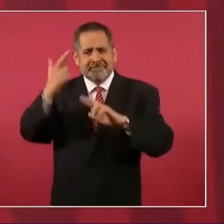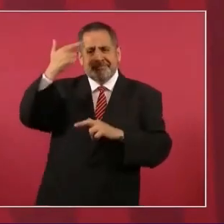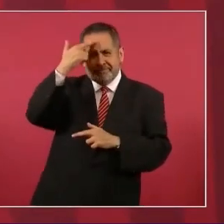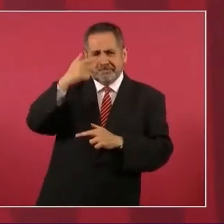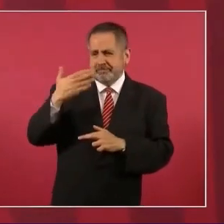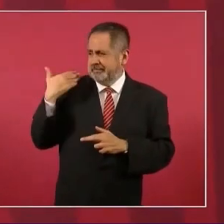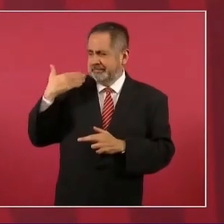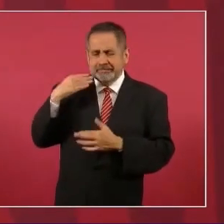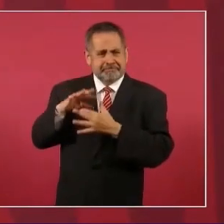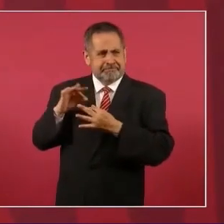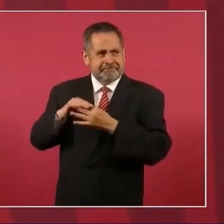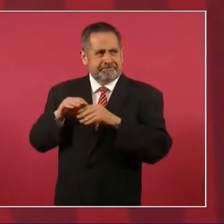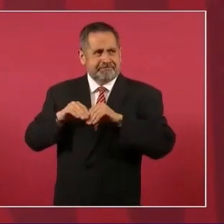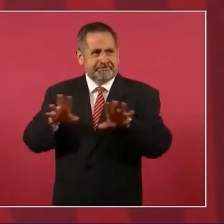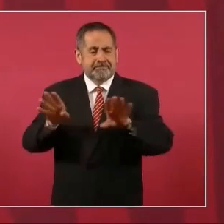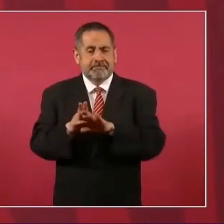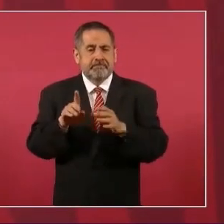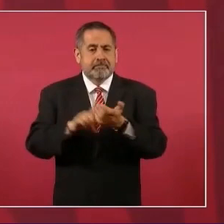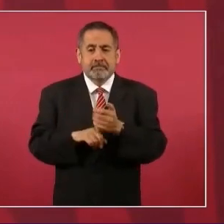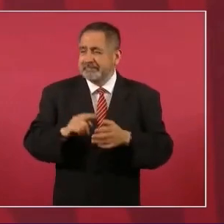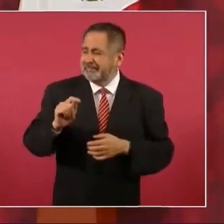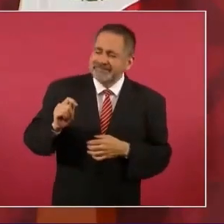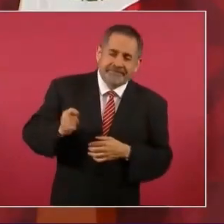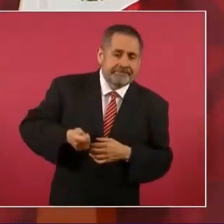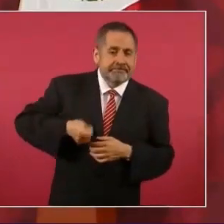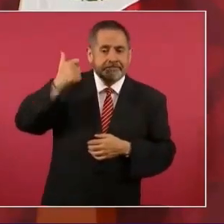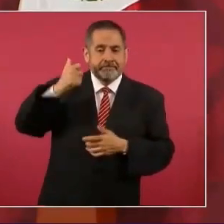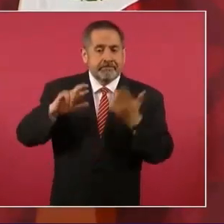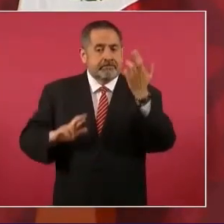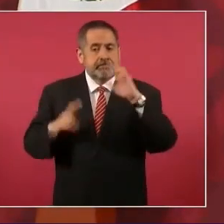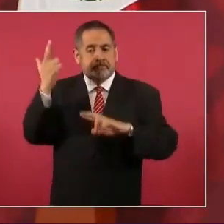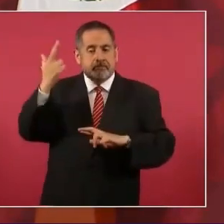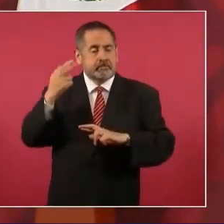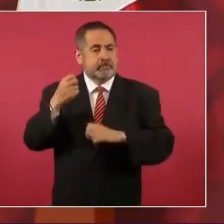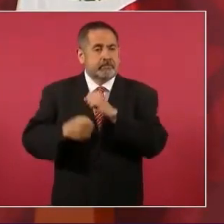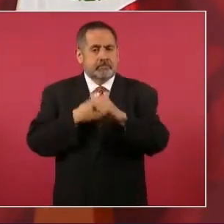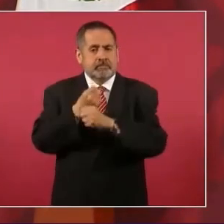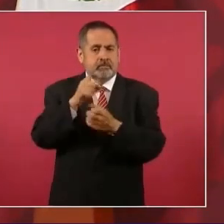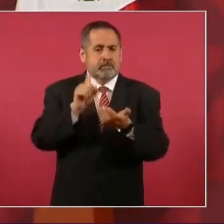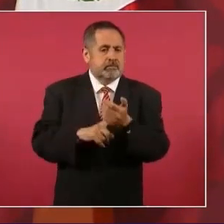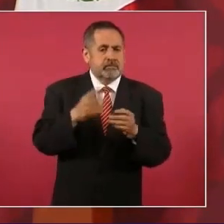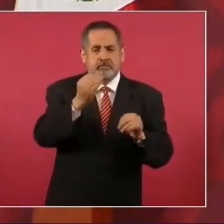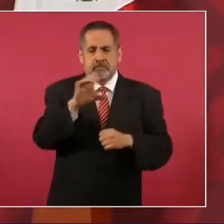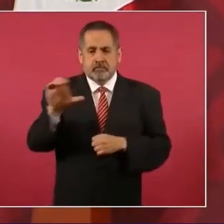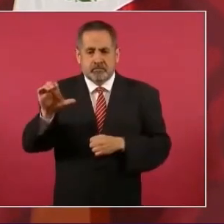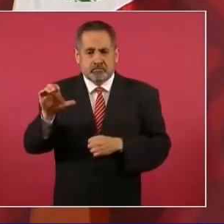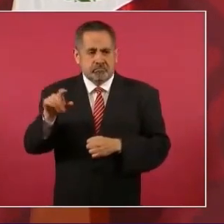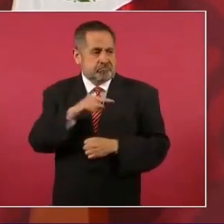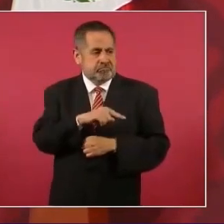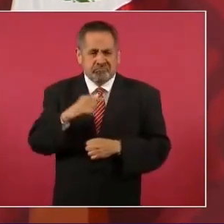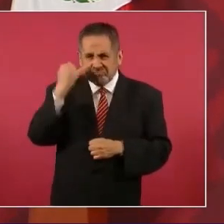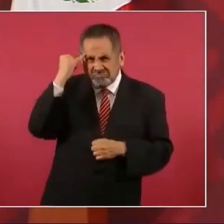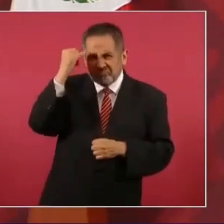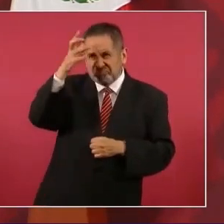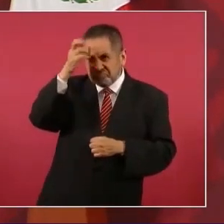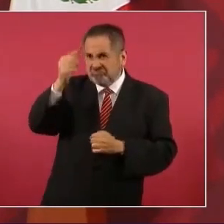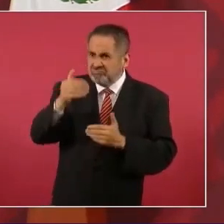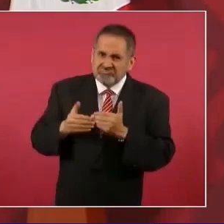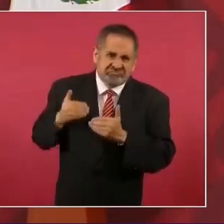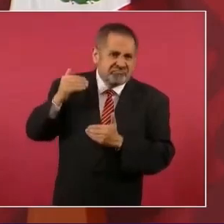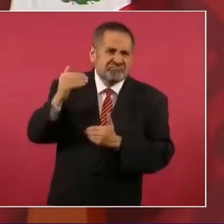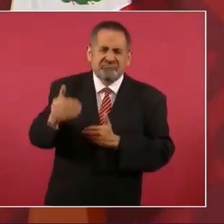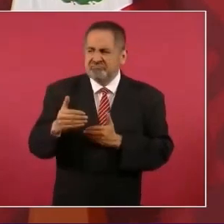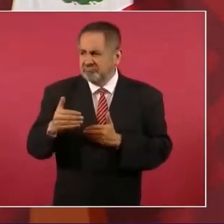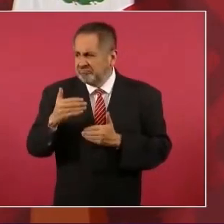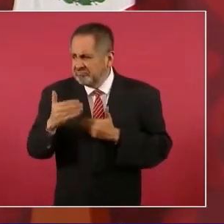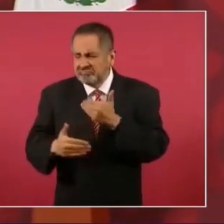en Ayotzinapa, la primera revolución del siglo XX, la más avanzada de